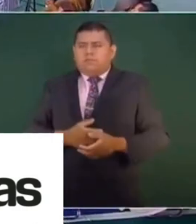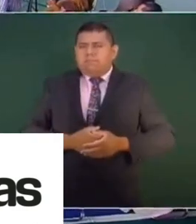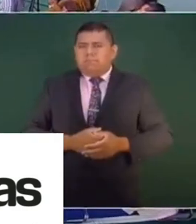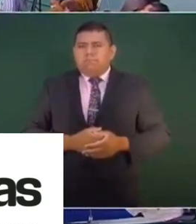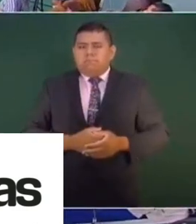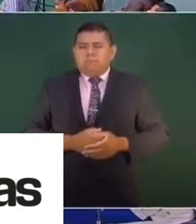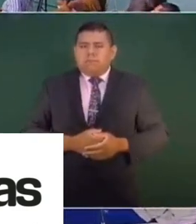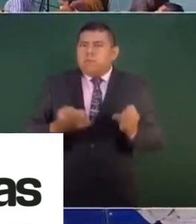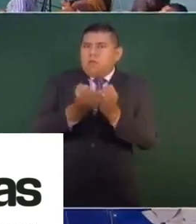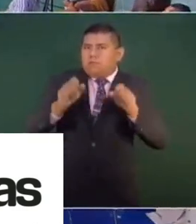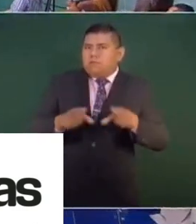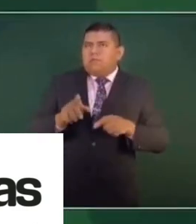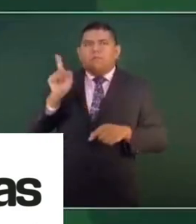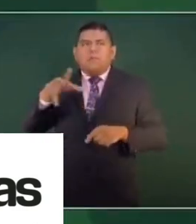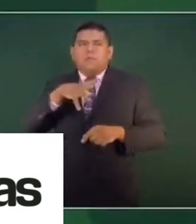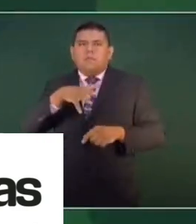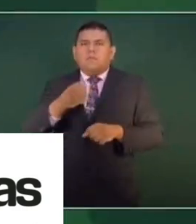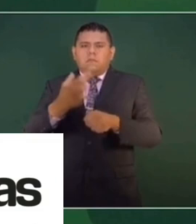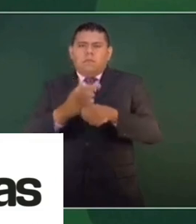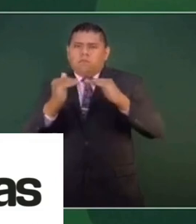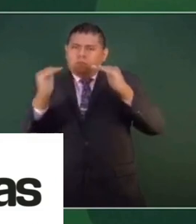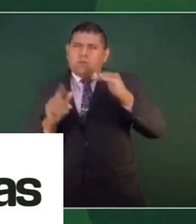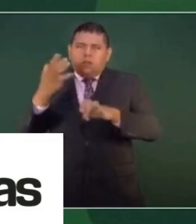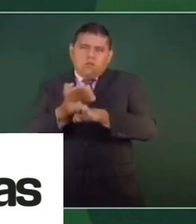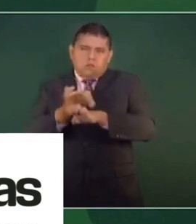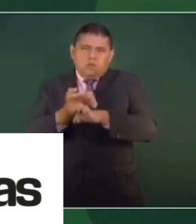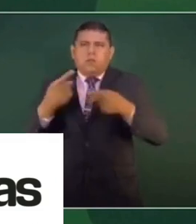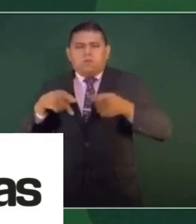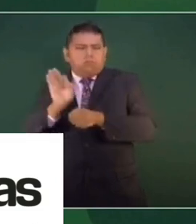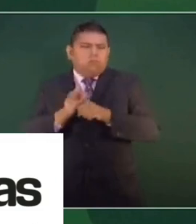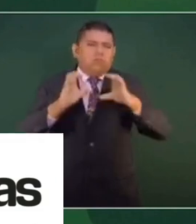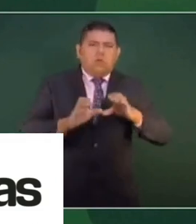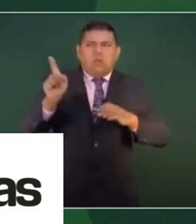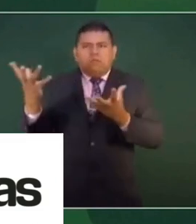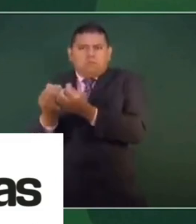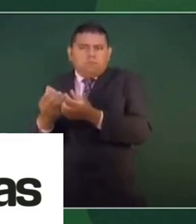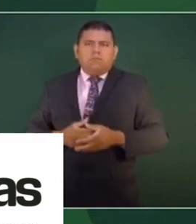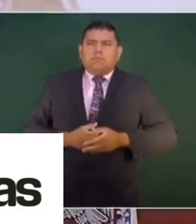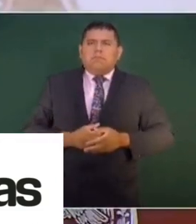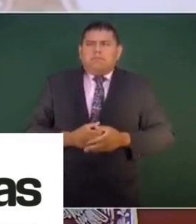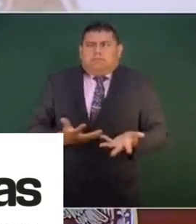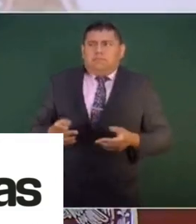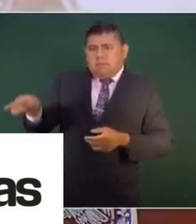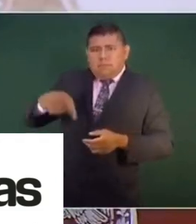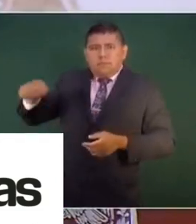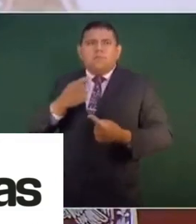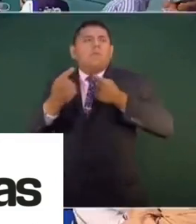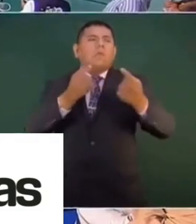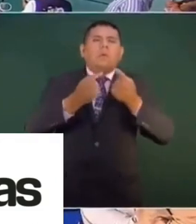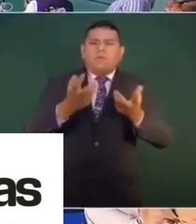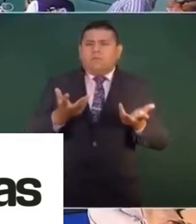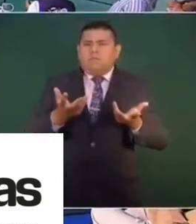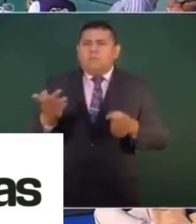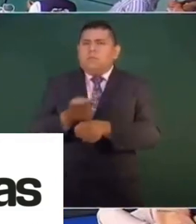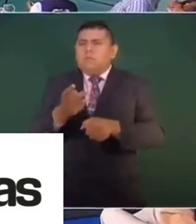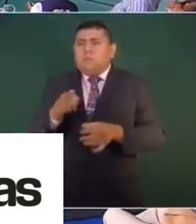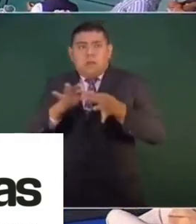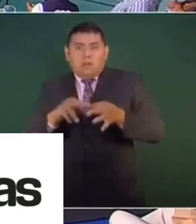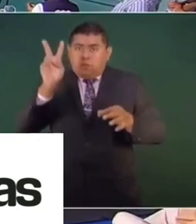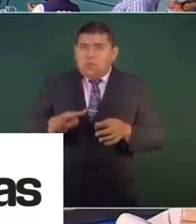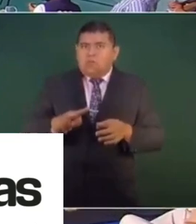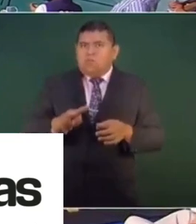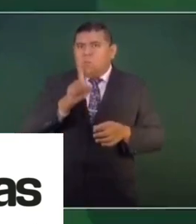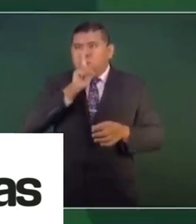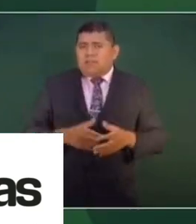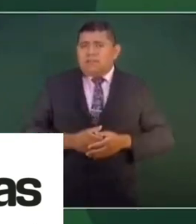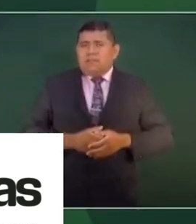Unidos, el subsecretario del Departamento de Estado para la seguridad. Y no hubo ninguna información al